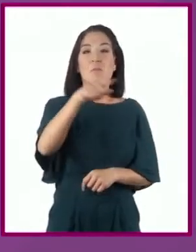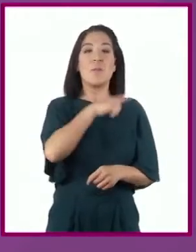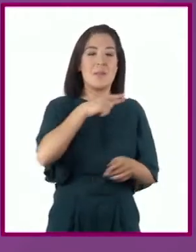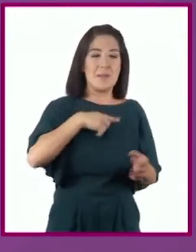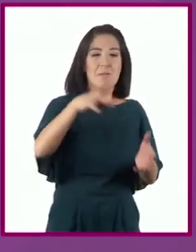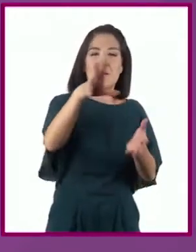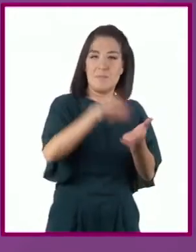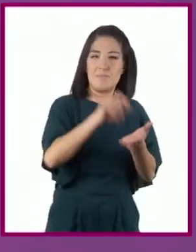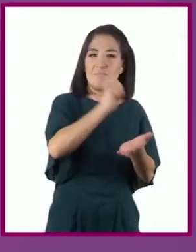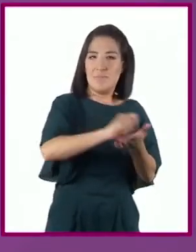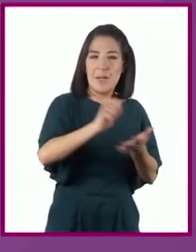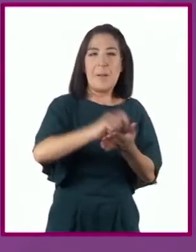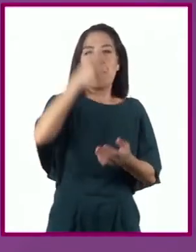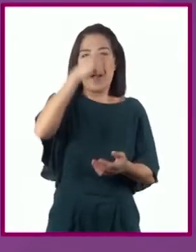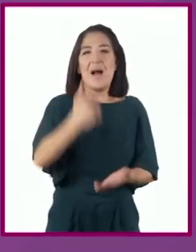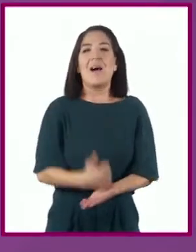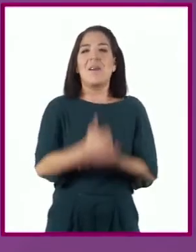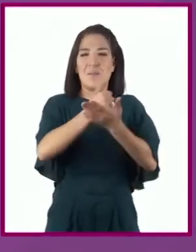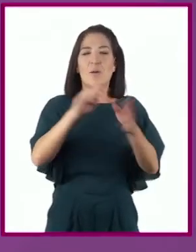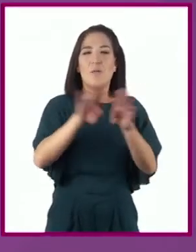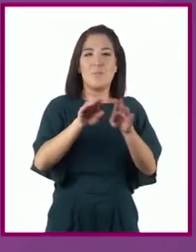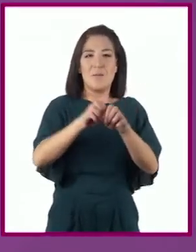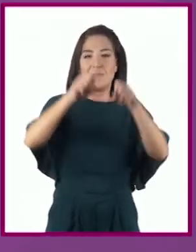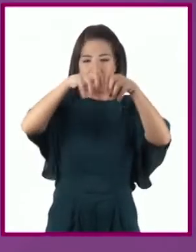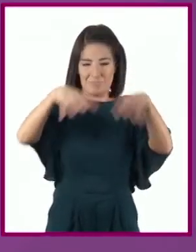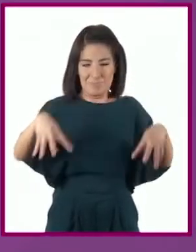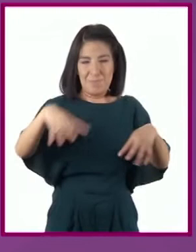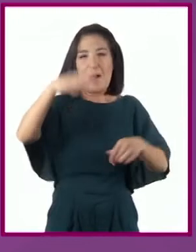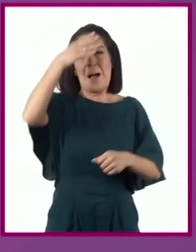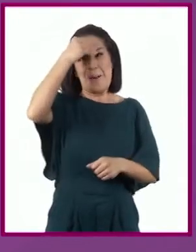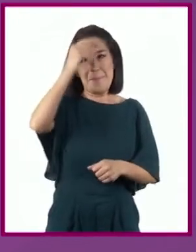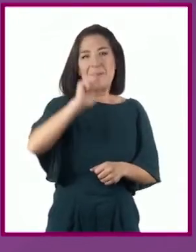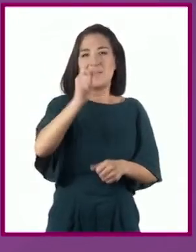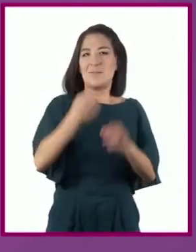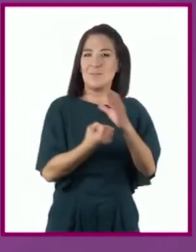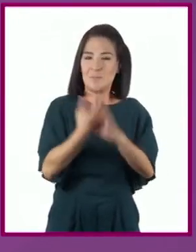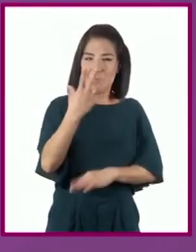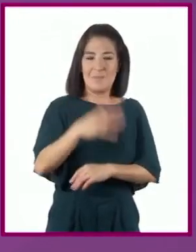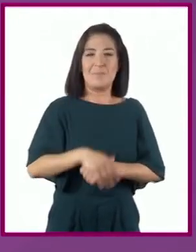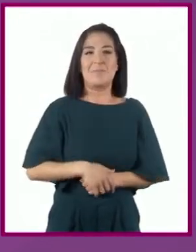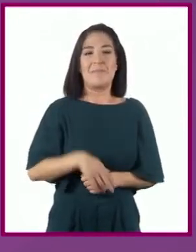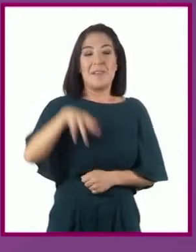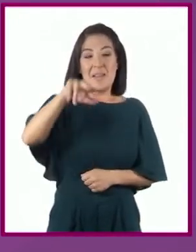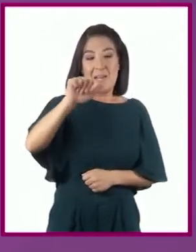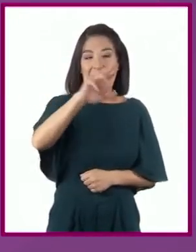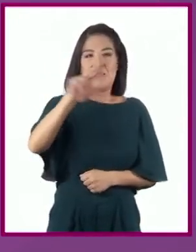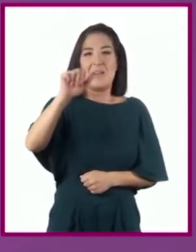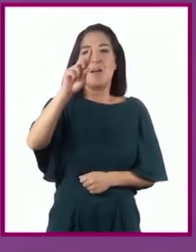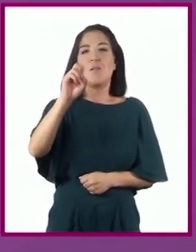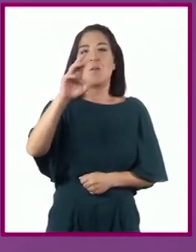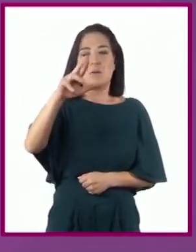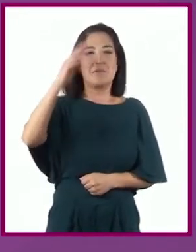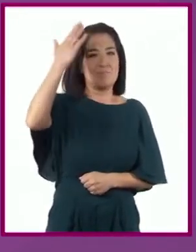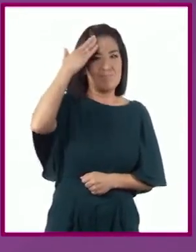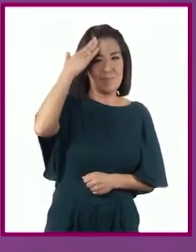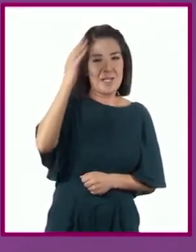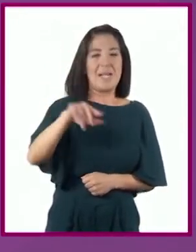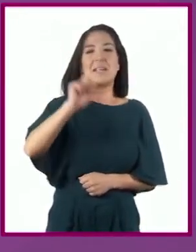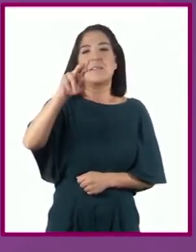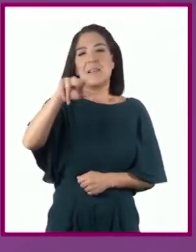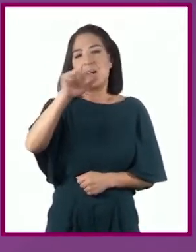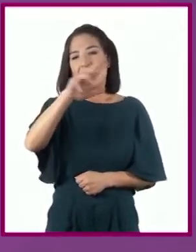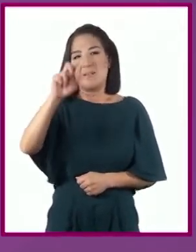a organizar este nuevo aprendizaje. Aquí tenemos narrador protagonista, narrador